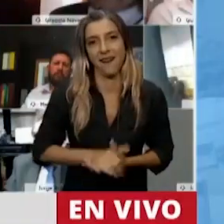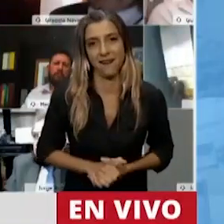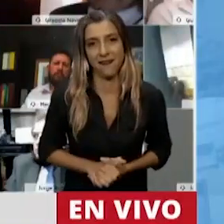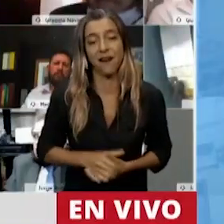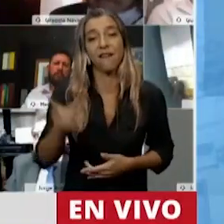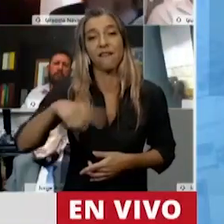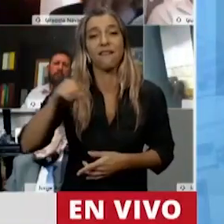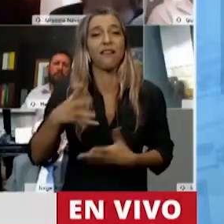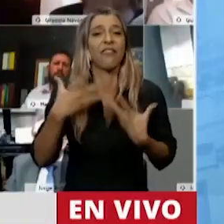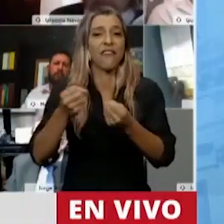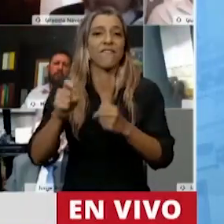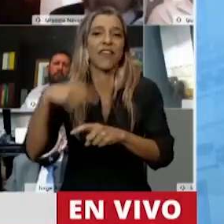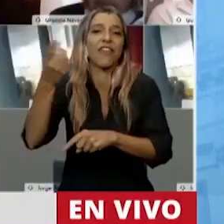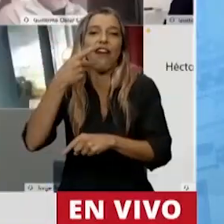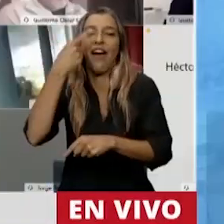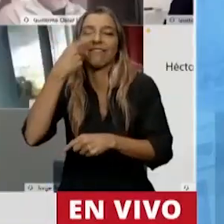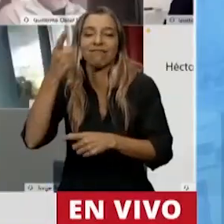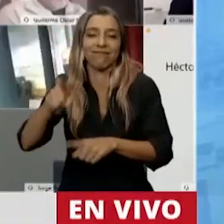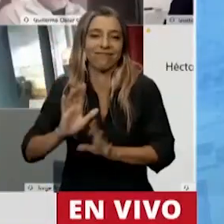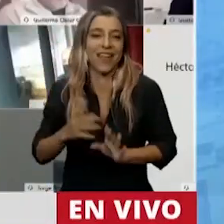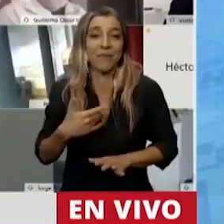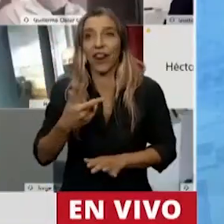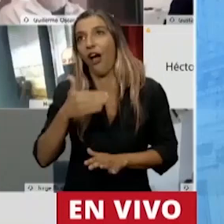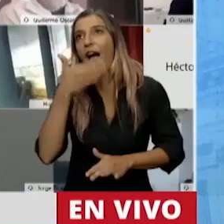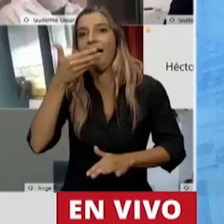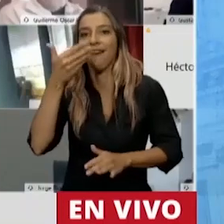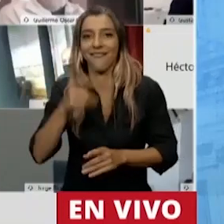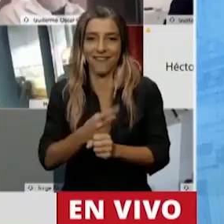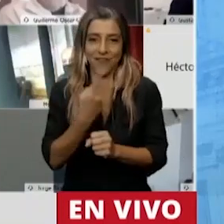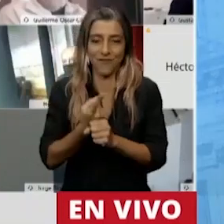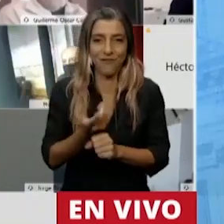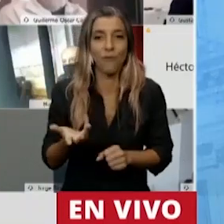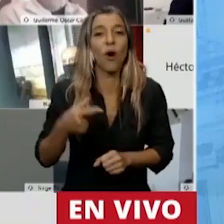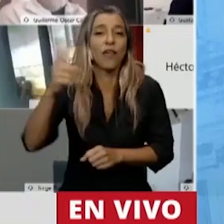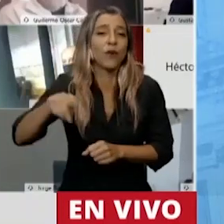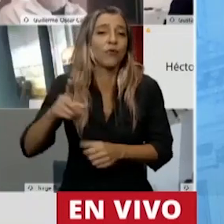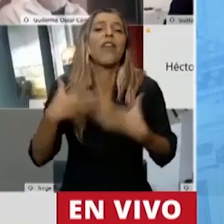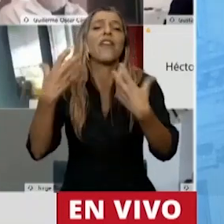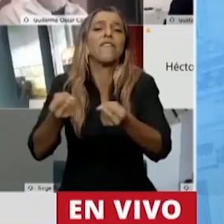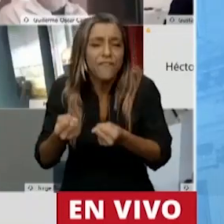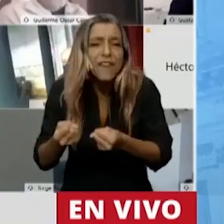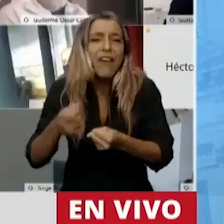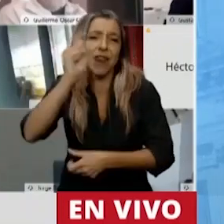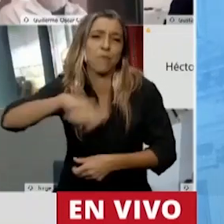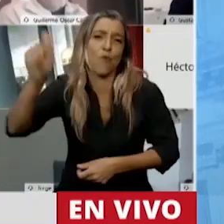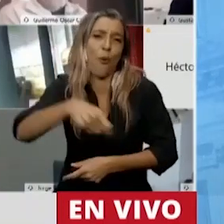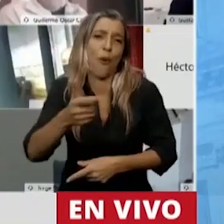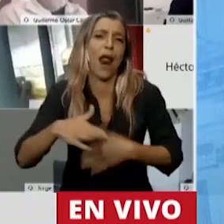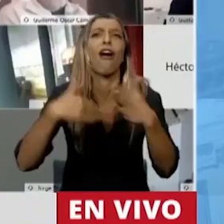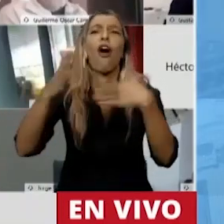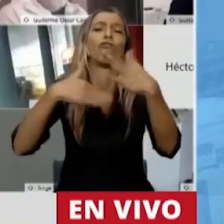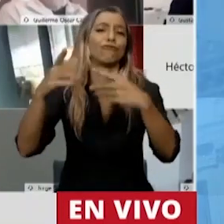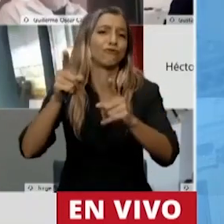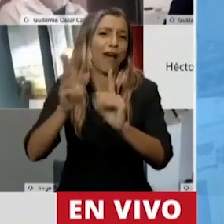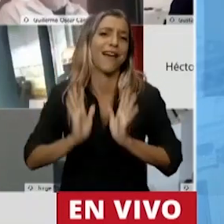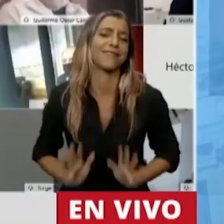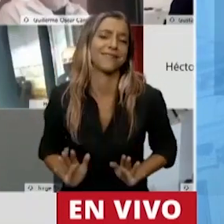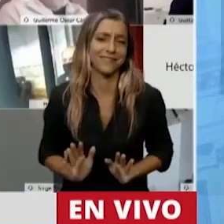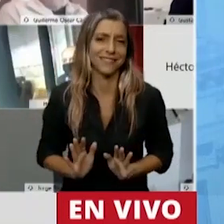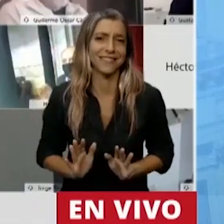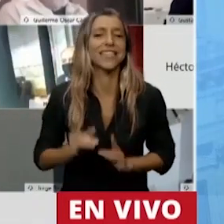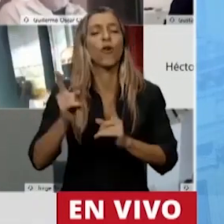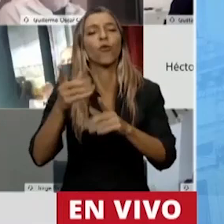otros intereses y no lo quieren decir. Defienden el negocio inmobiliario. Defienden el